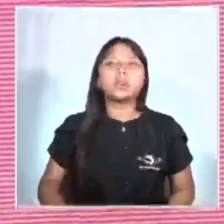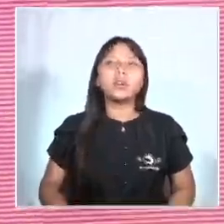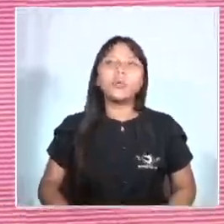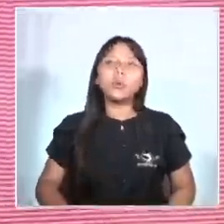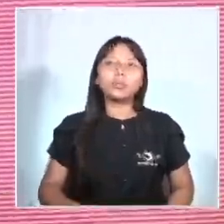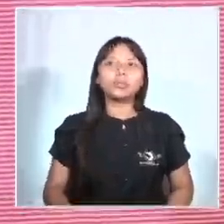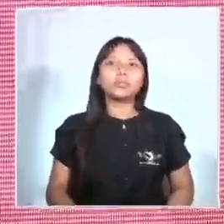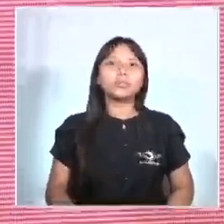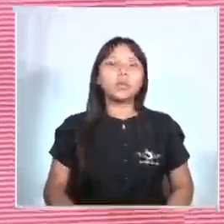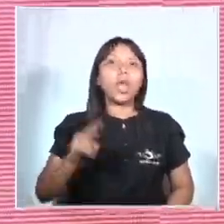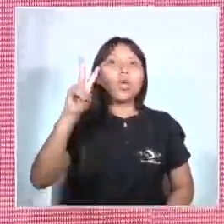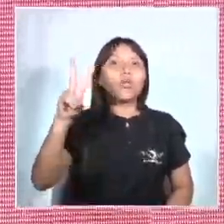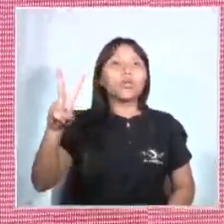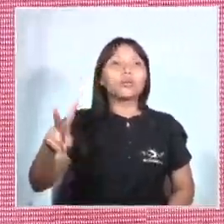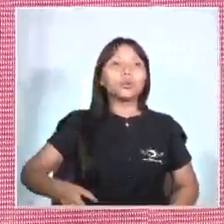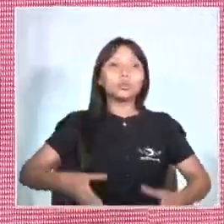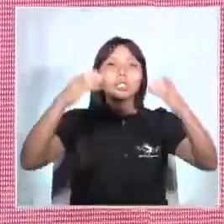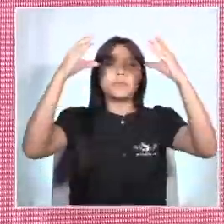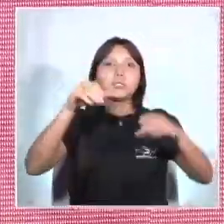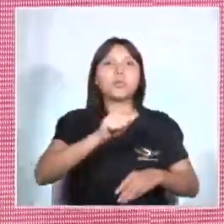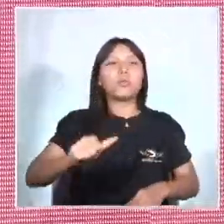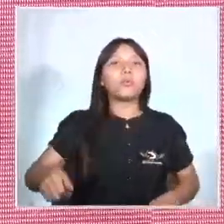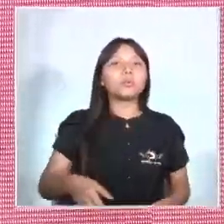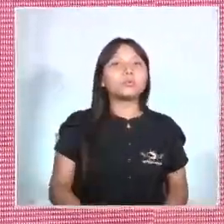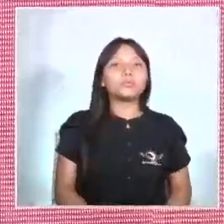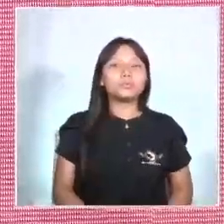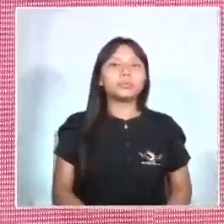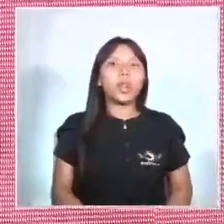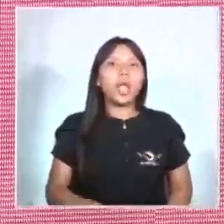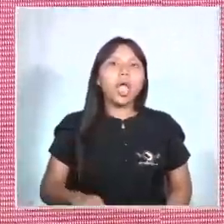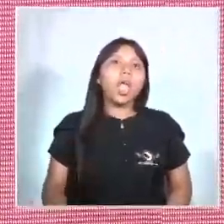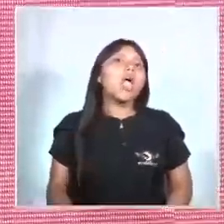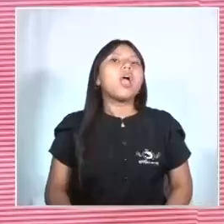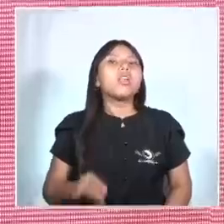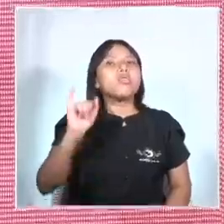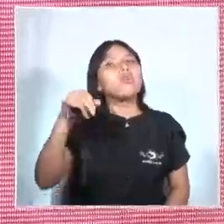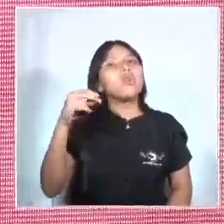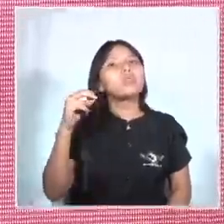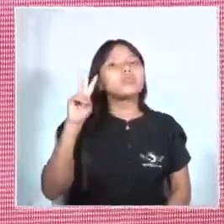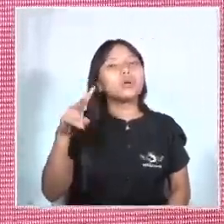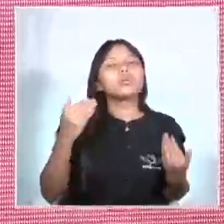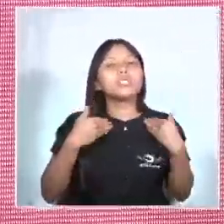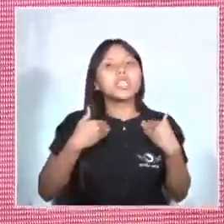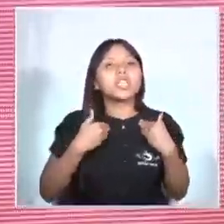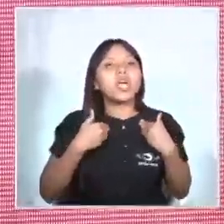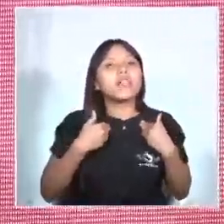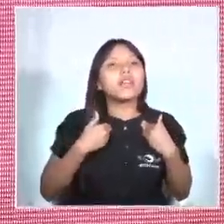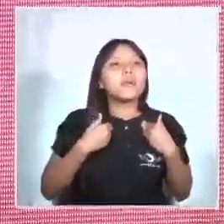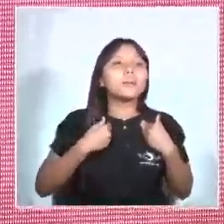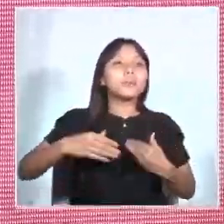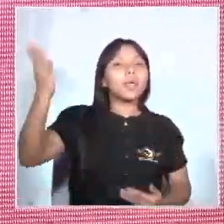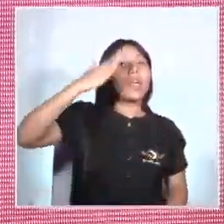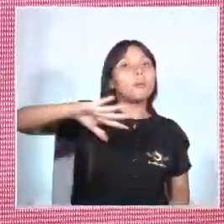Dos edificios, uno es una escuela, el otro es un hotel. Ambos tienen paredes, ambos tienen ventanas,